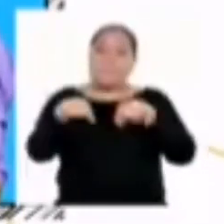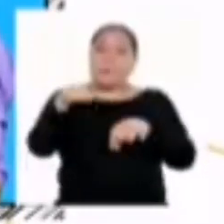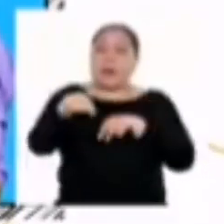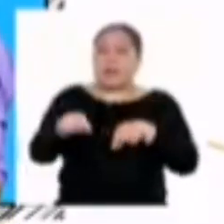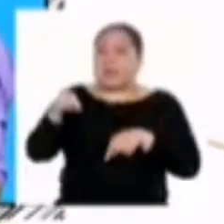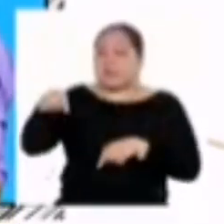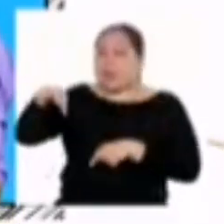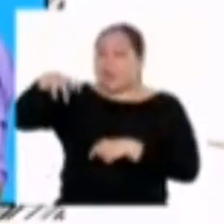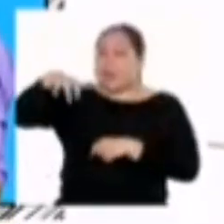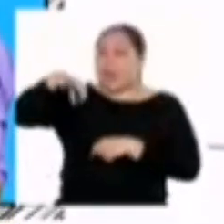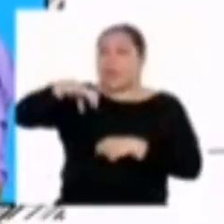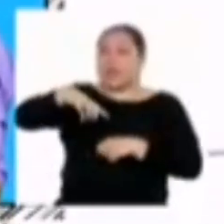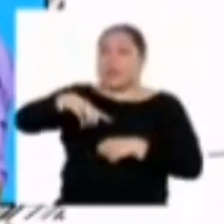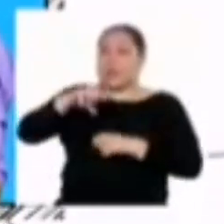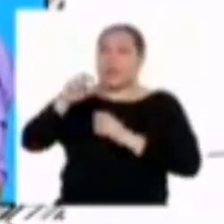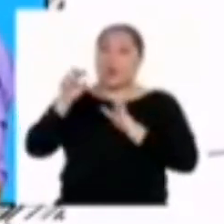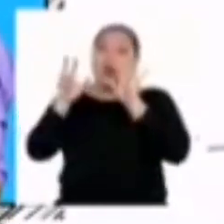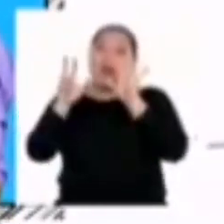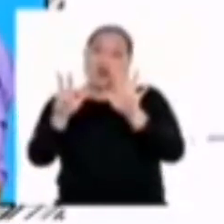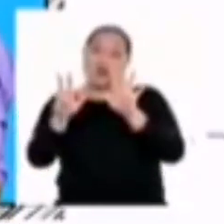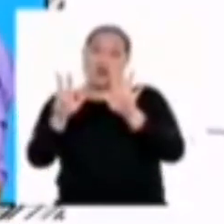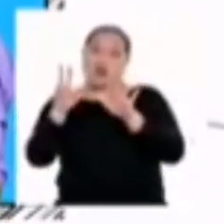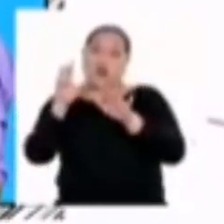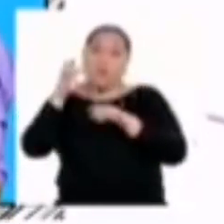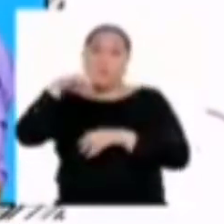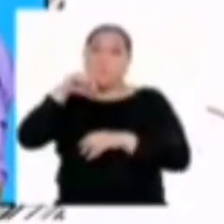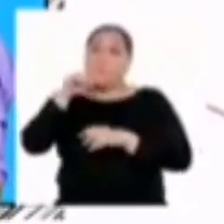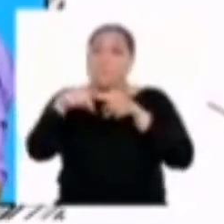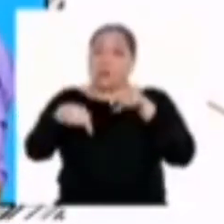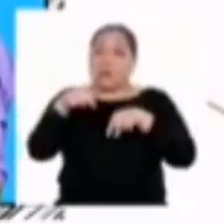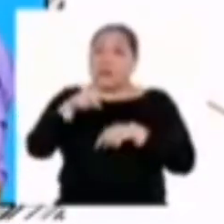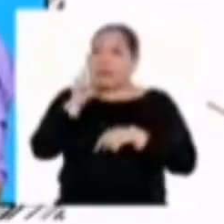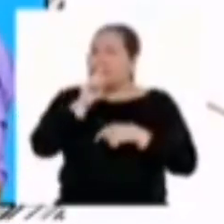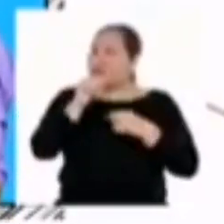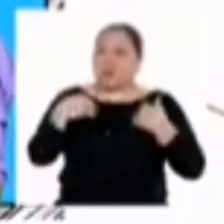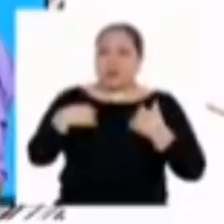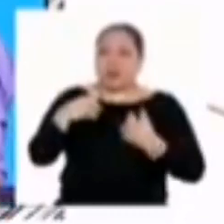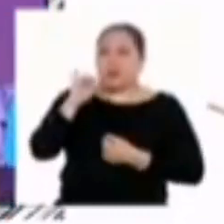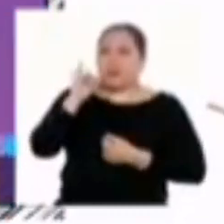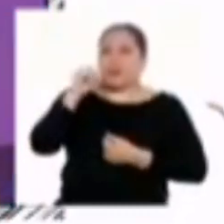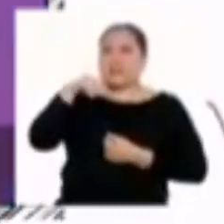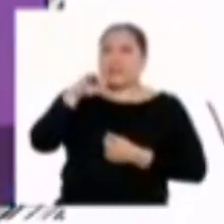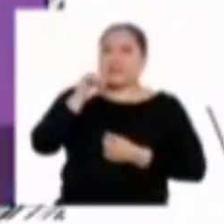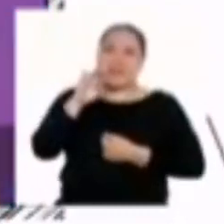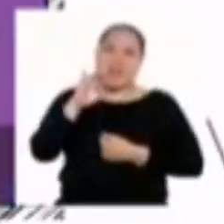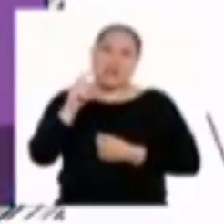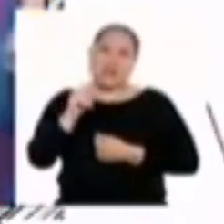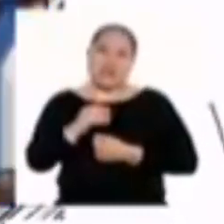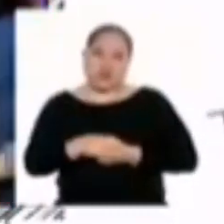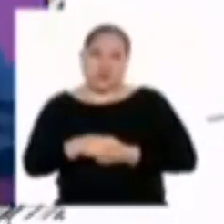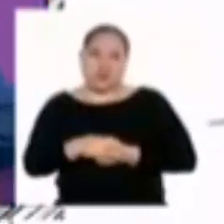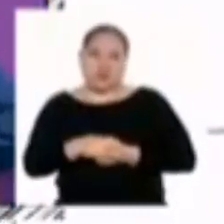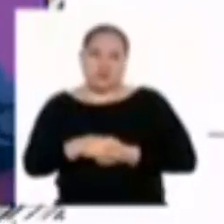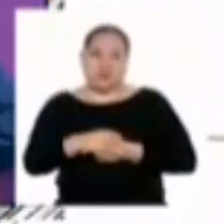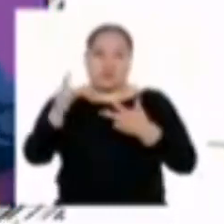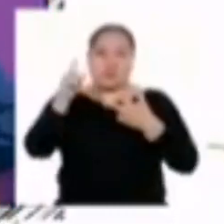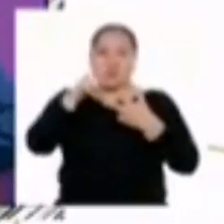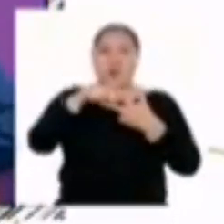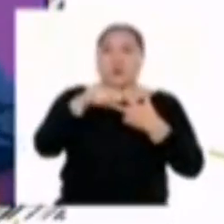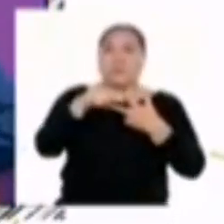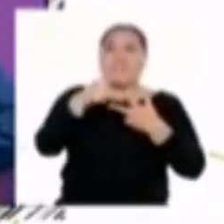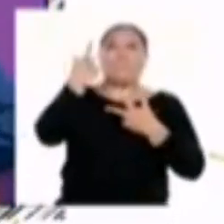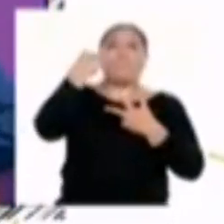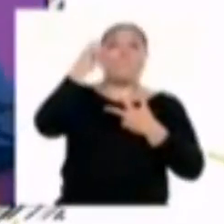tanto, las arañas no son considerados insectos. Ahora hablemos de los argumentos, por ejemplo.